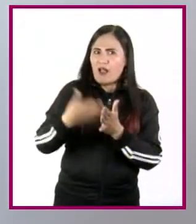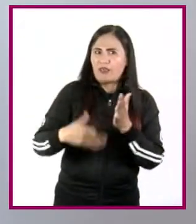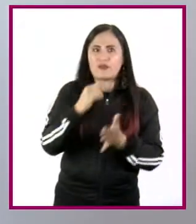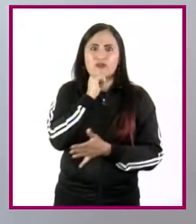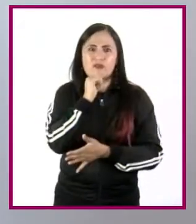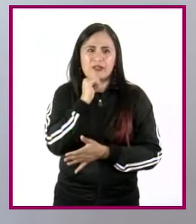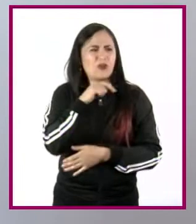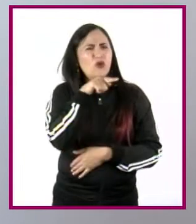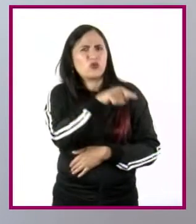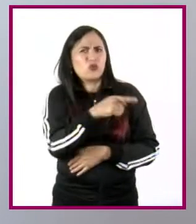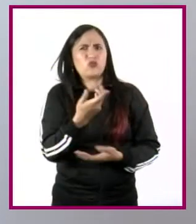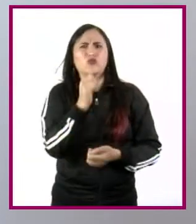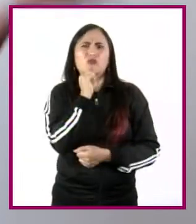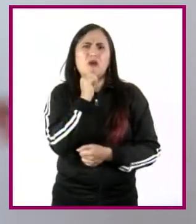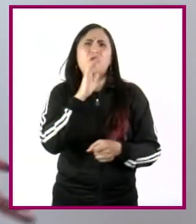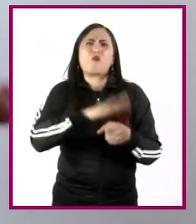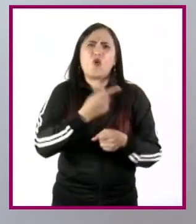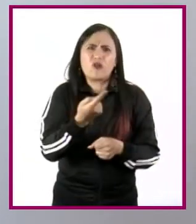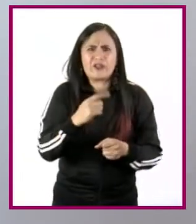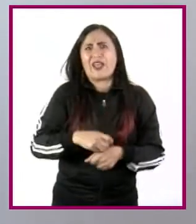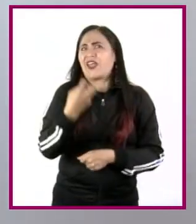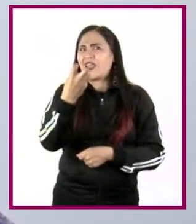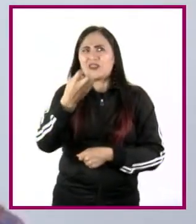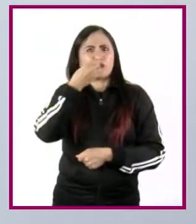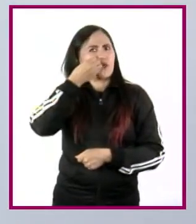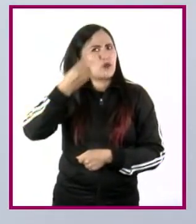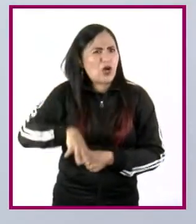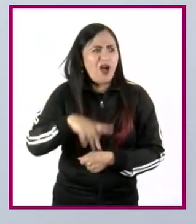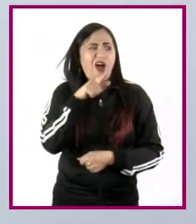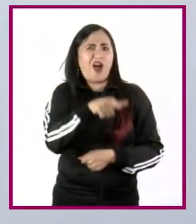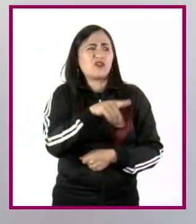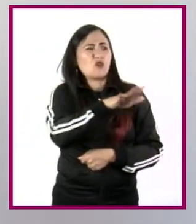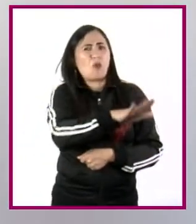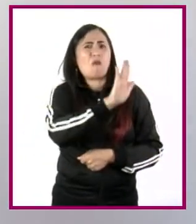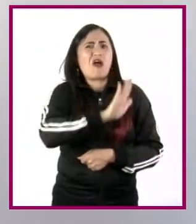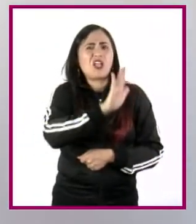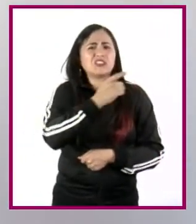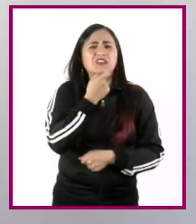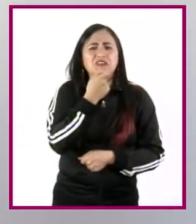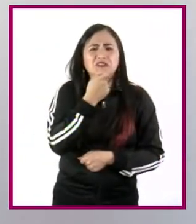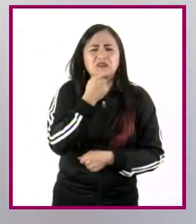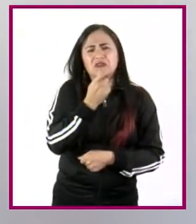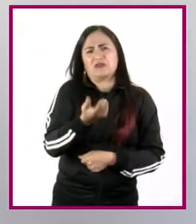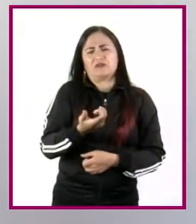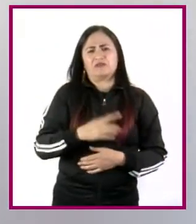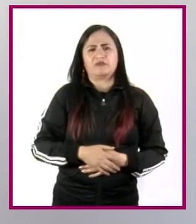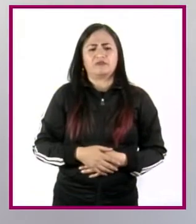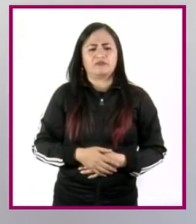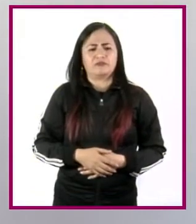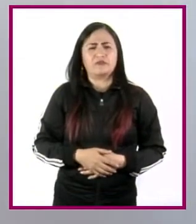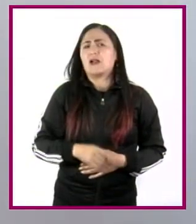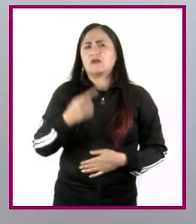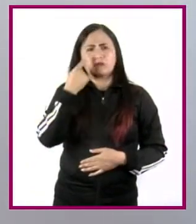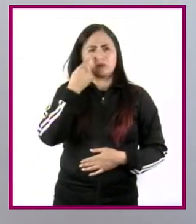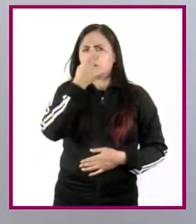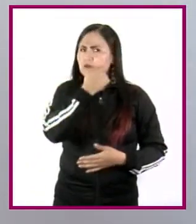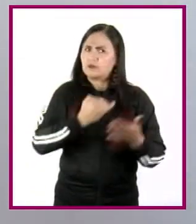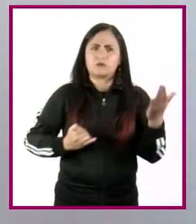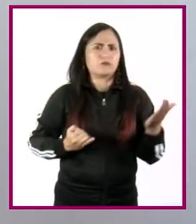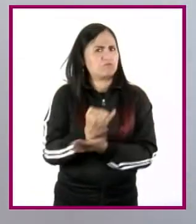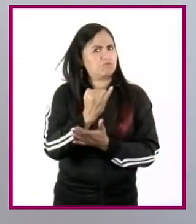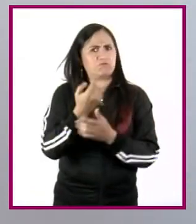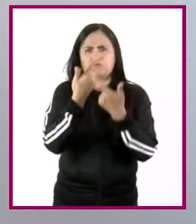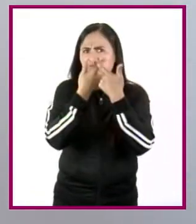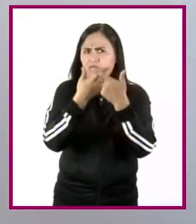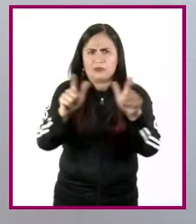¿por qué no tienes relaciones sexuales? Es súper padre, o ¡ay, qué infantil, qué niña! Cualquier persona puede decidir hacerlo cuando quiera. O no porque en